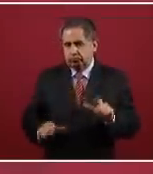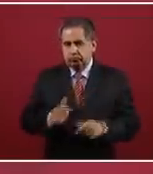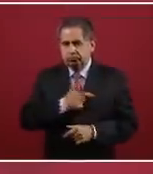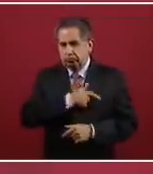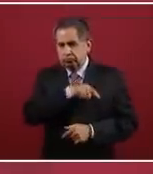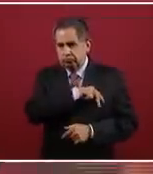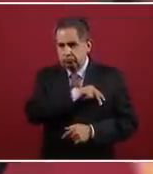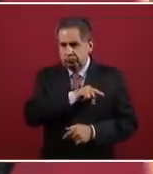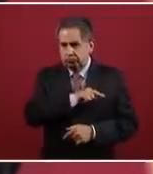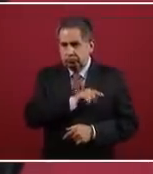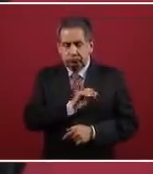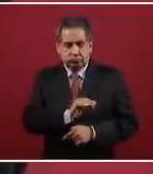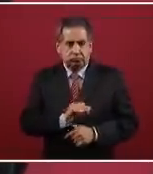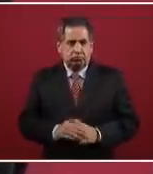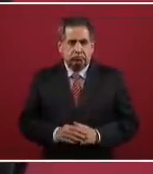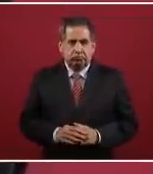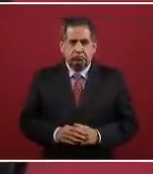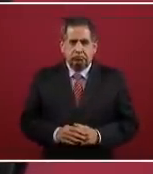Creo que